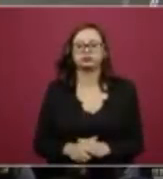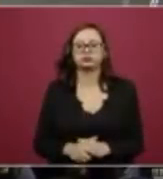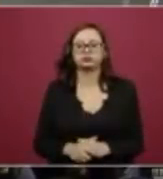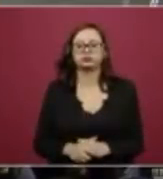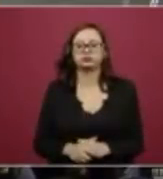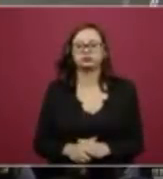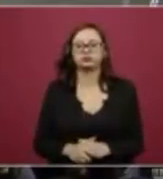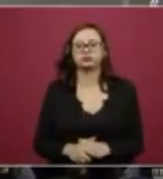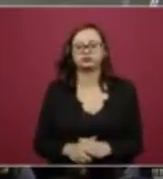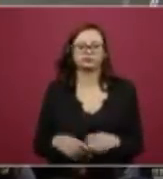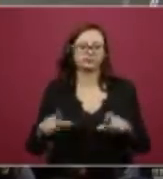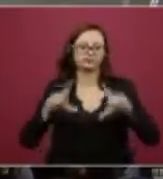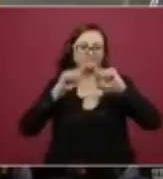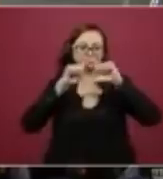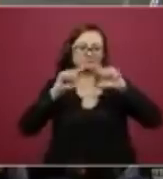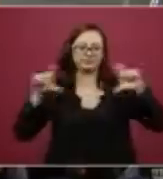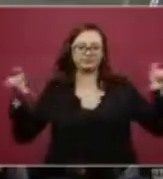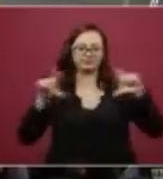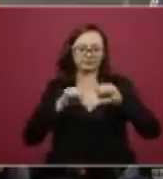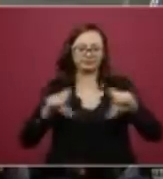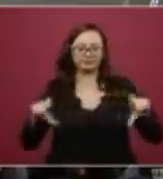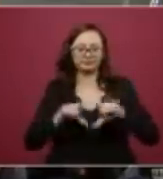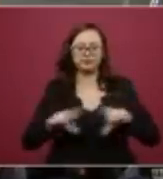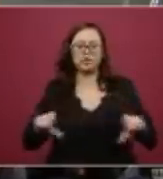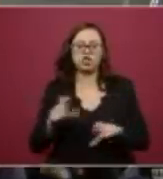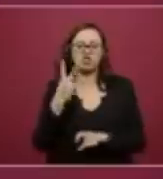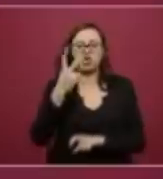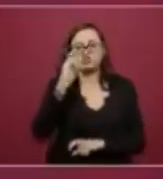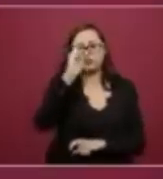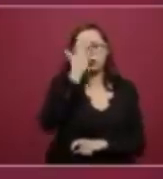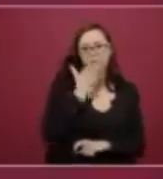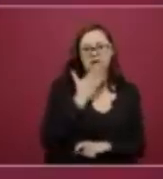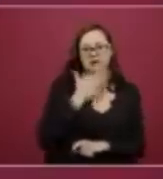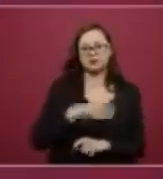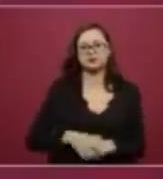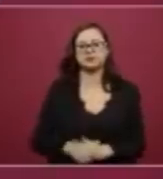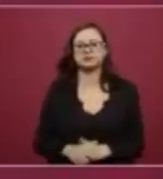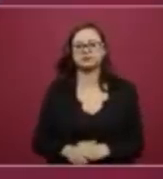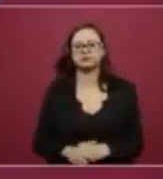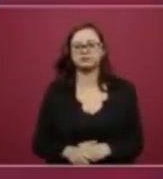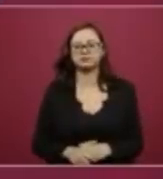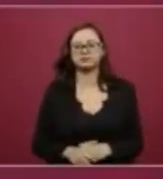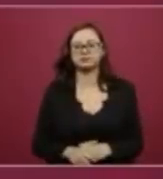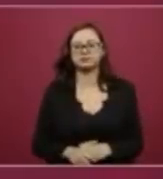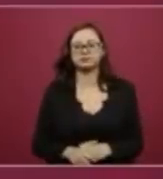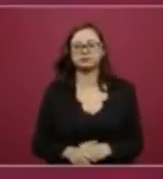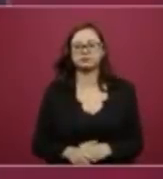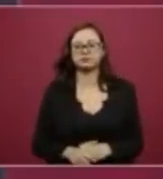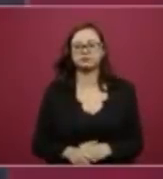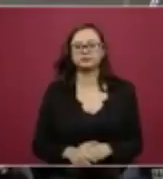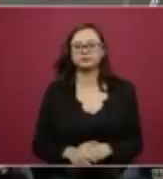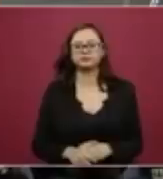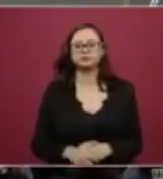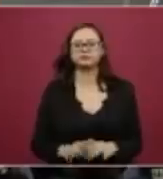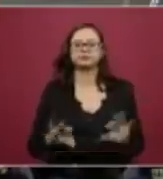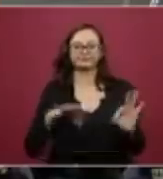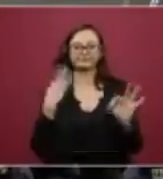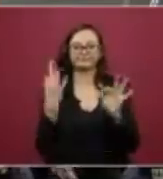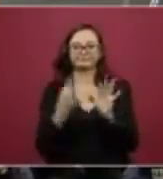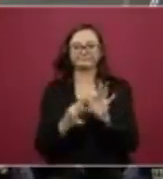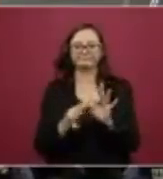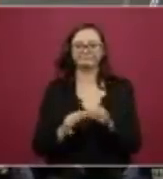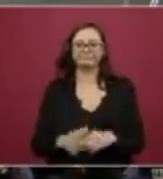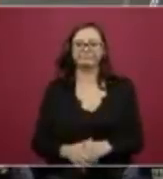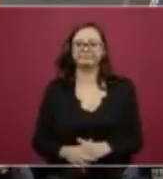Es una serie con las dos imágenes que tenemos aquí. ¿Es cuánto, señor presidente?